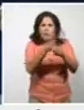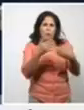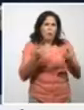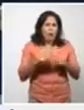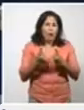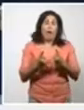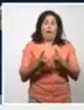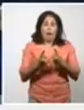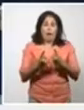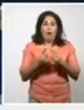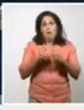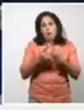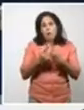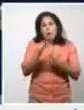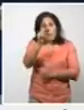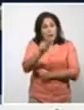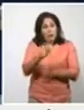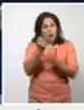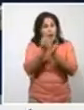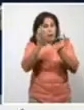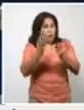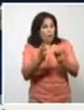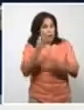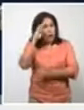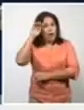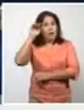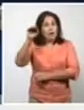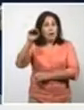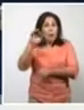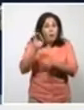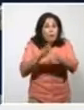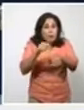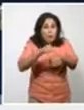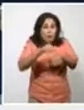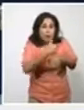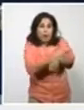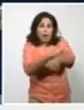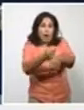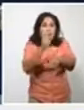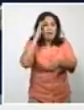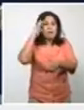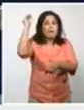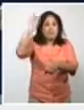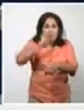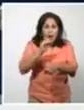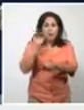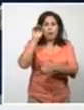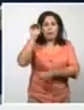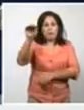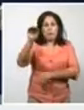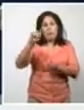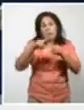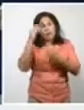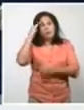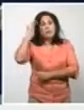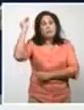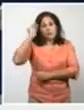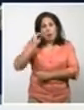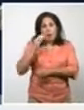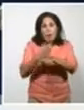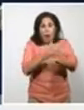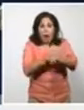persona confirmada está ingresada a partir del momento que se estudia. Pero también sabemos que